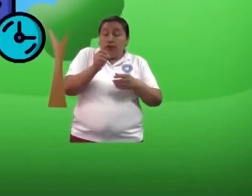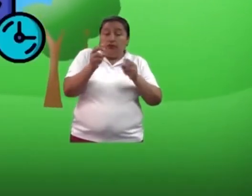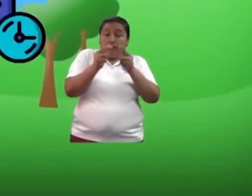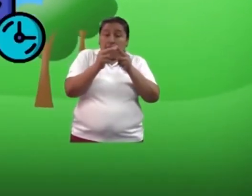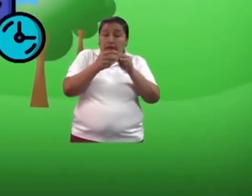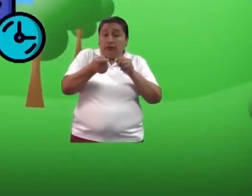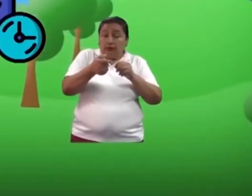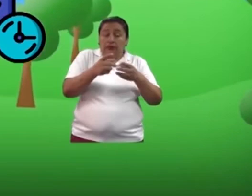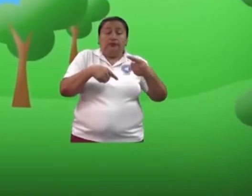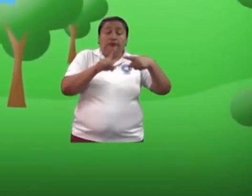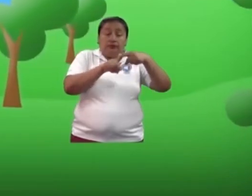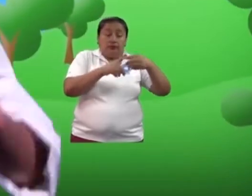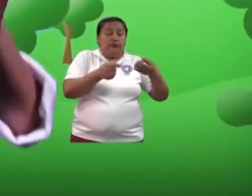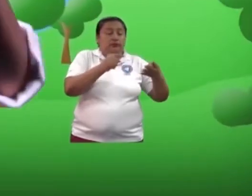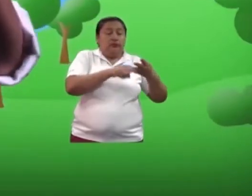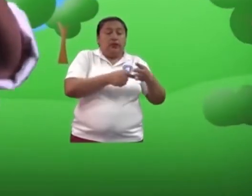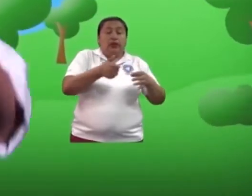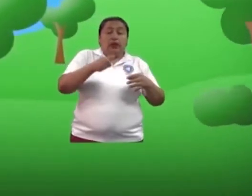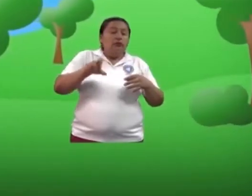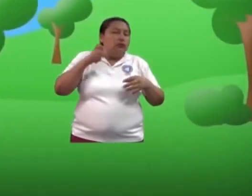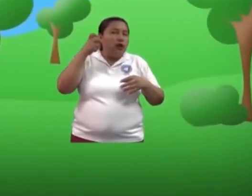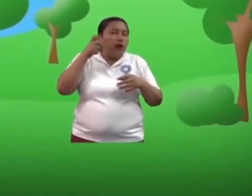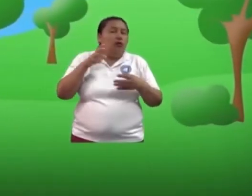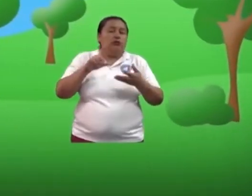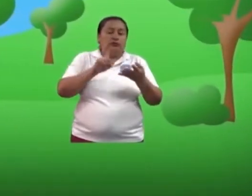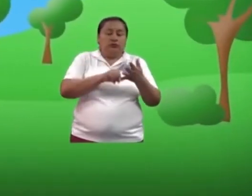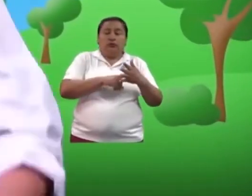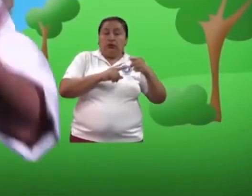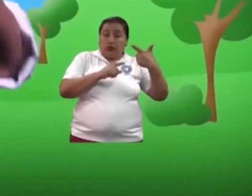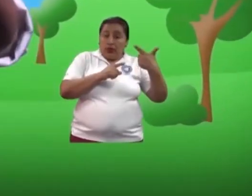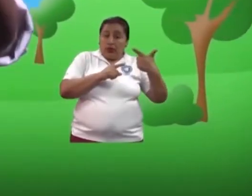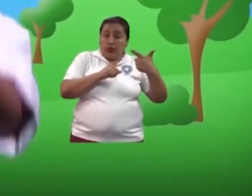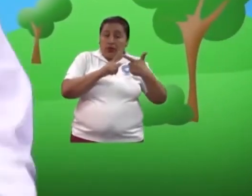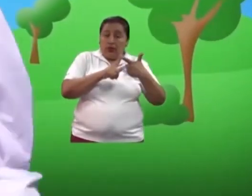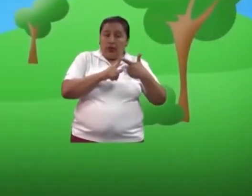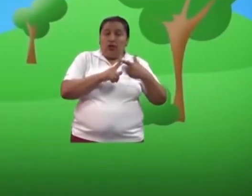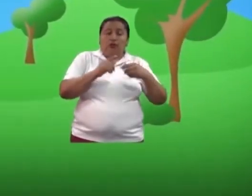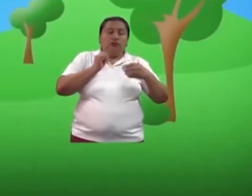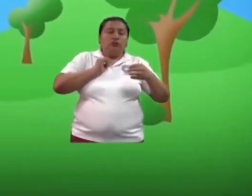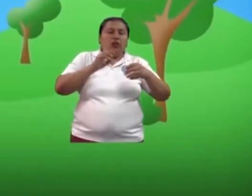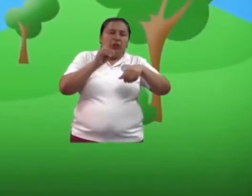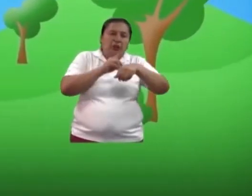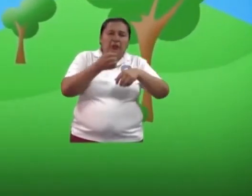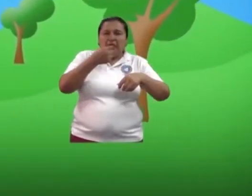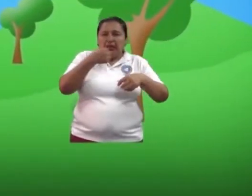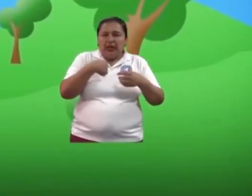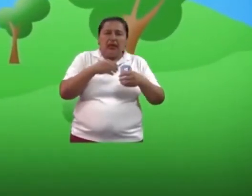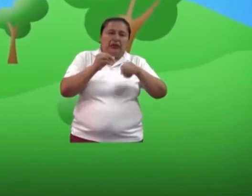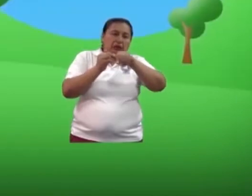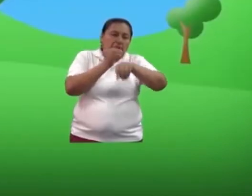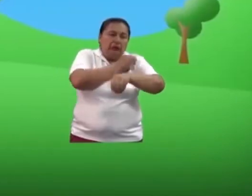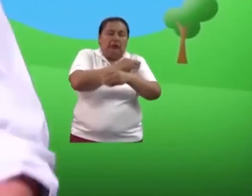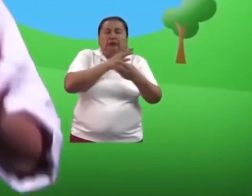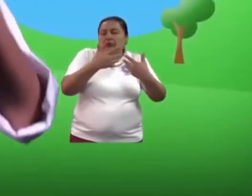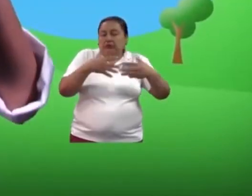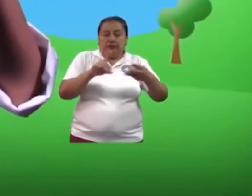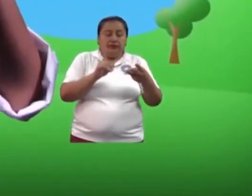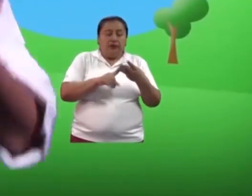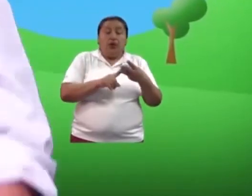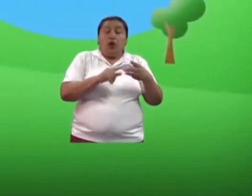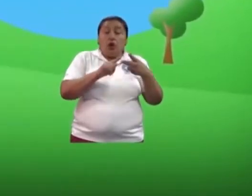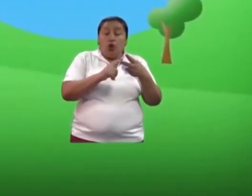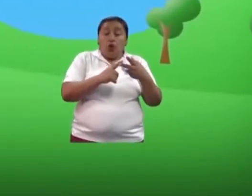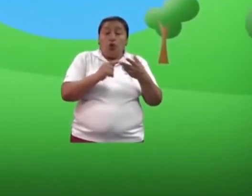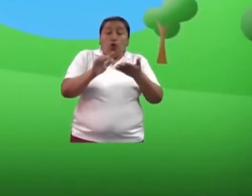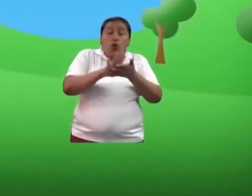foco con baterías extra. 6. Radio portátil. 7. Botiquín de primeros auxilios.